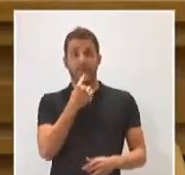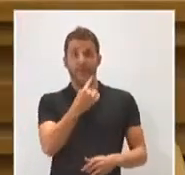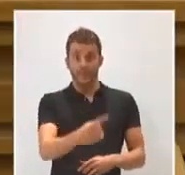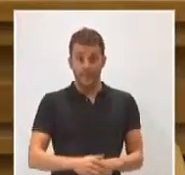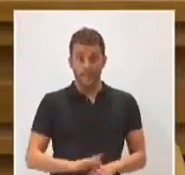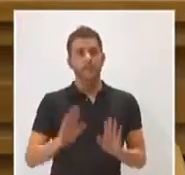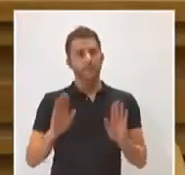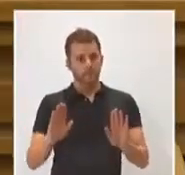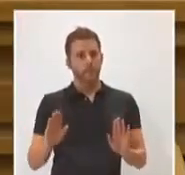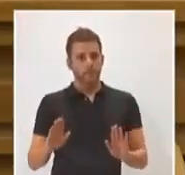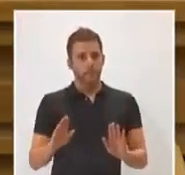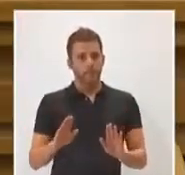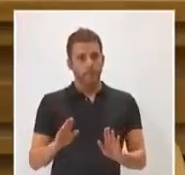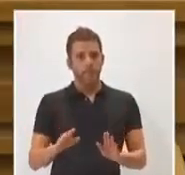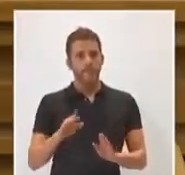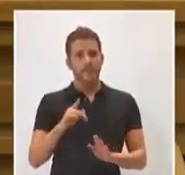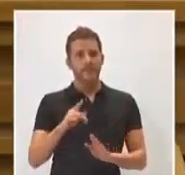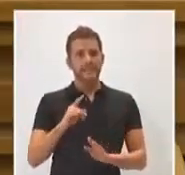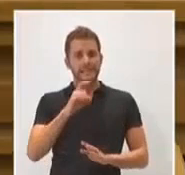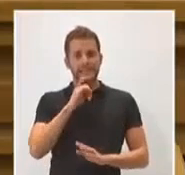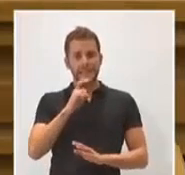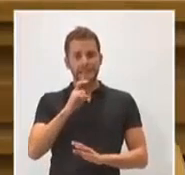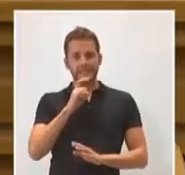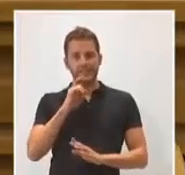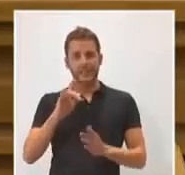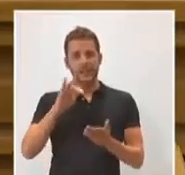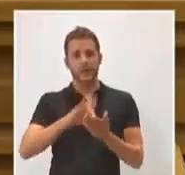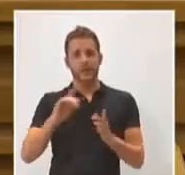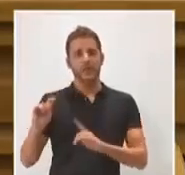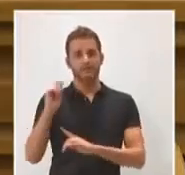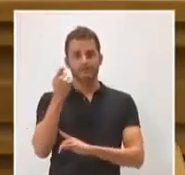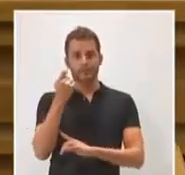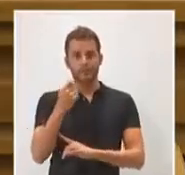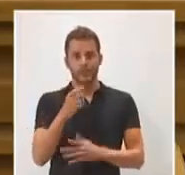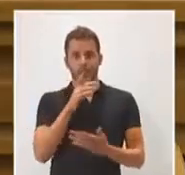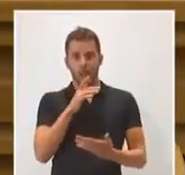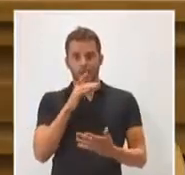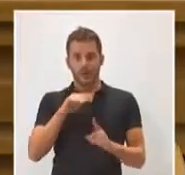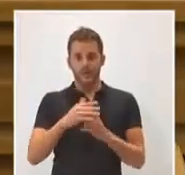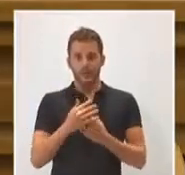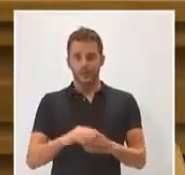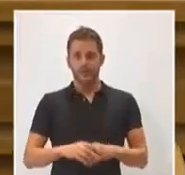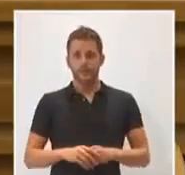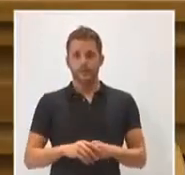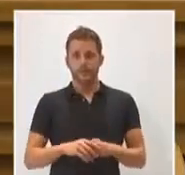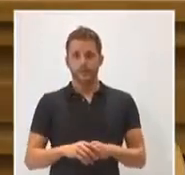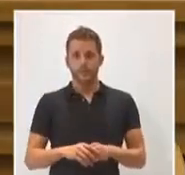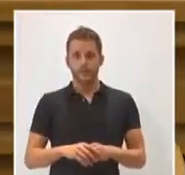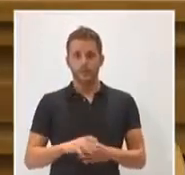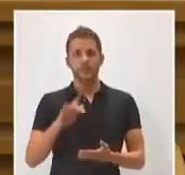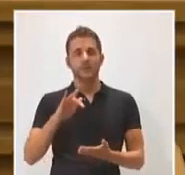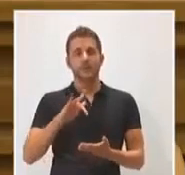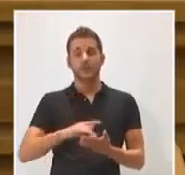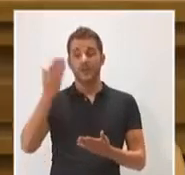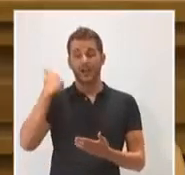es hasta difícil encontrarlos ya en el mercado tal y como se han puesto las cosas vamos a restituir el séquito